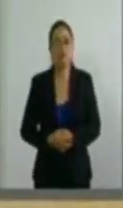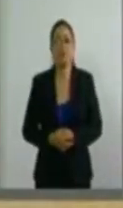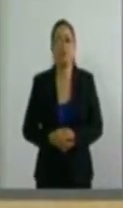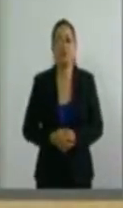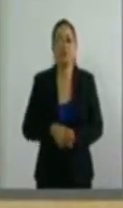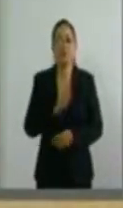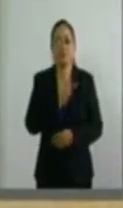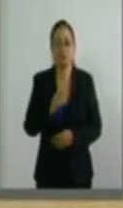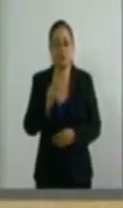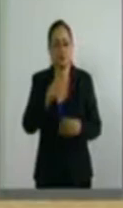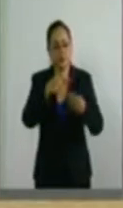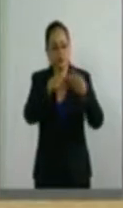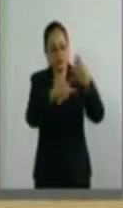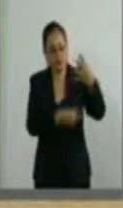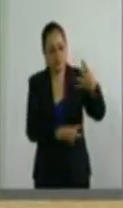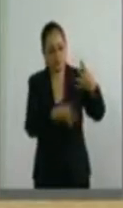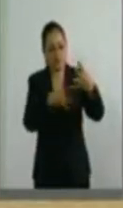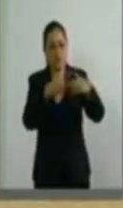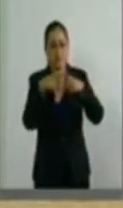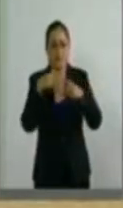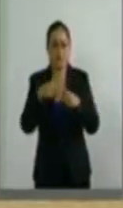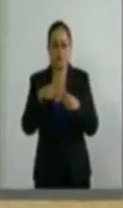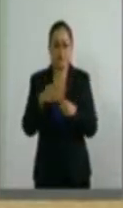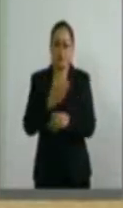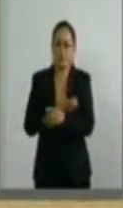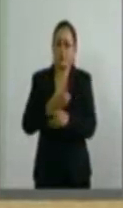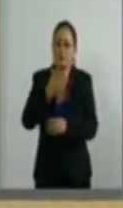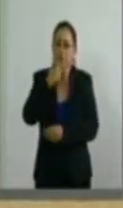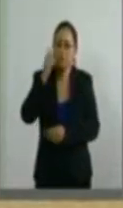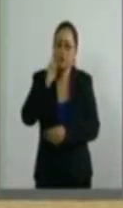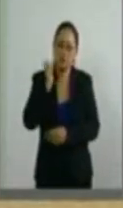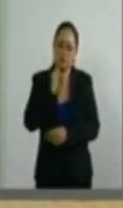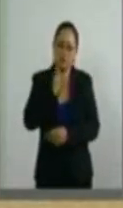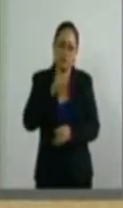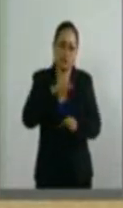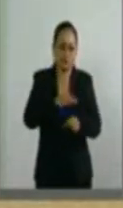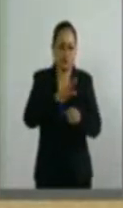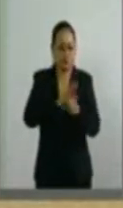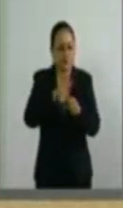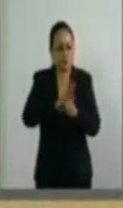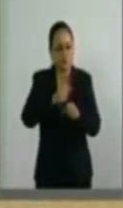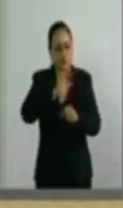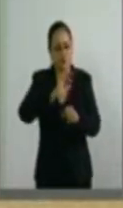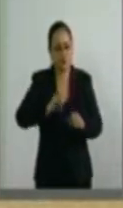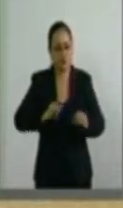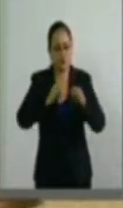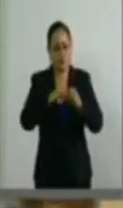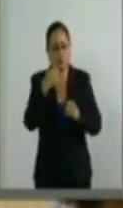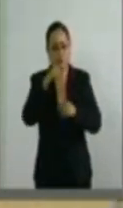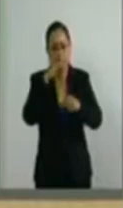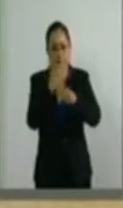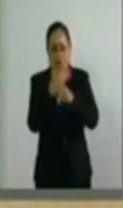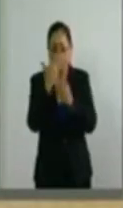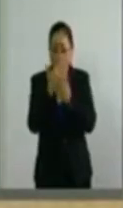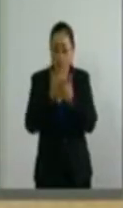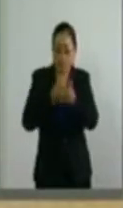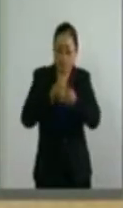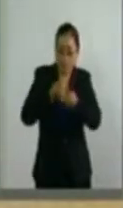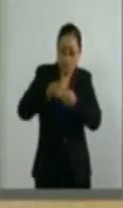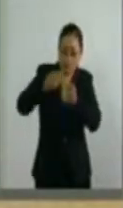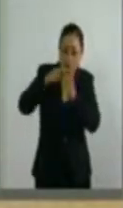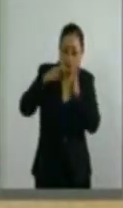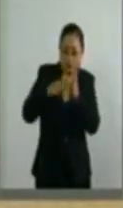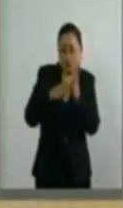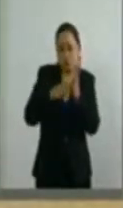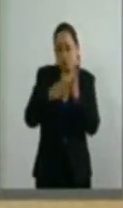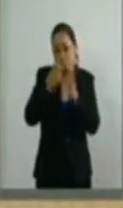todas, compañeras y compañeros senadores, sabemos que regular la actuación de las instituciones no es un asunto sencillo,